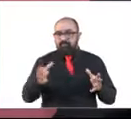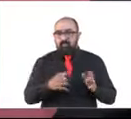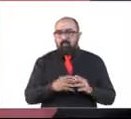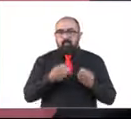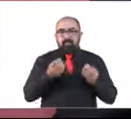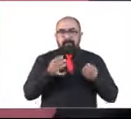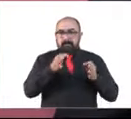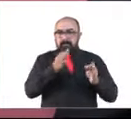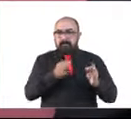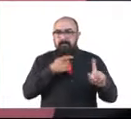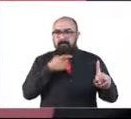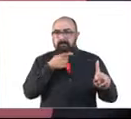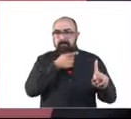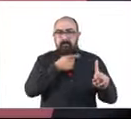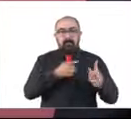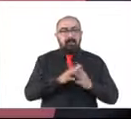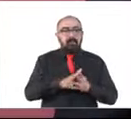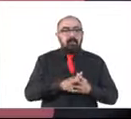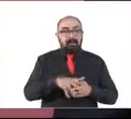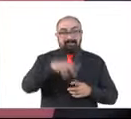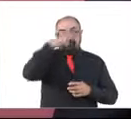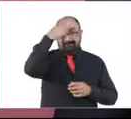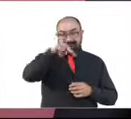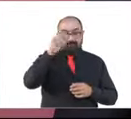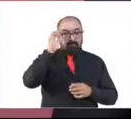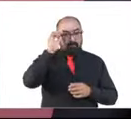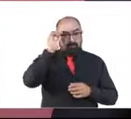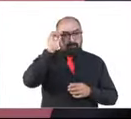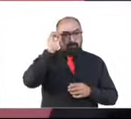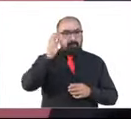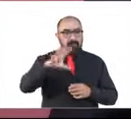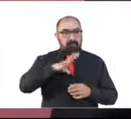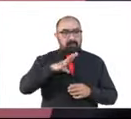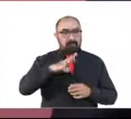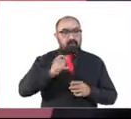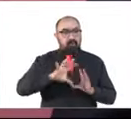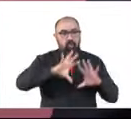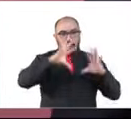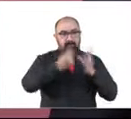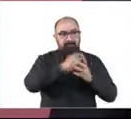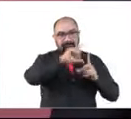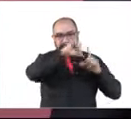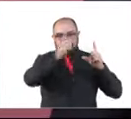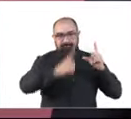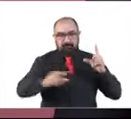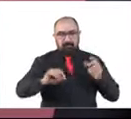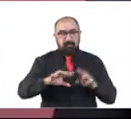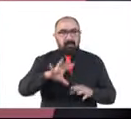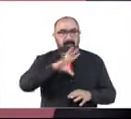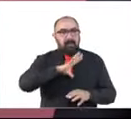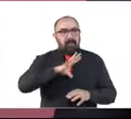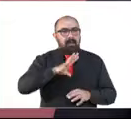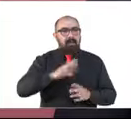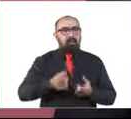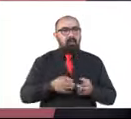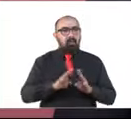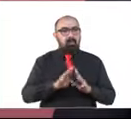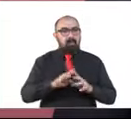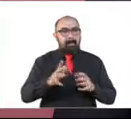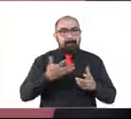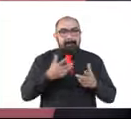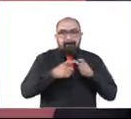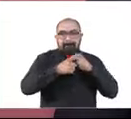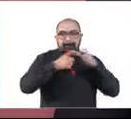particular. México es un país de aquellos entre los 12 de todo el mundo que se considera como un país